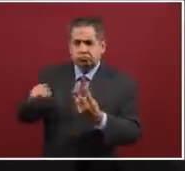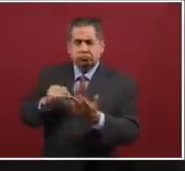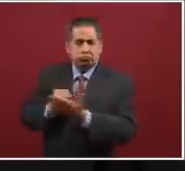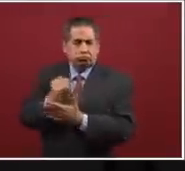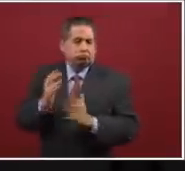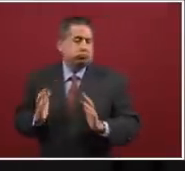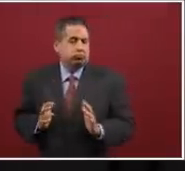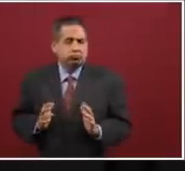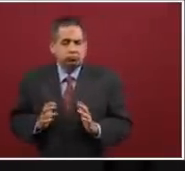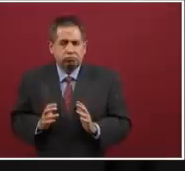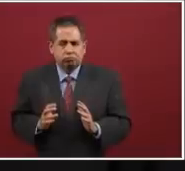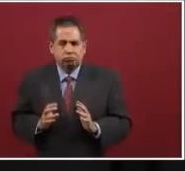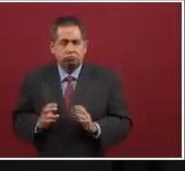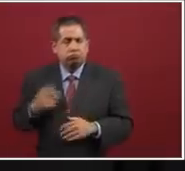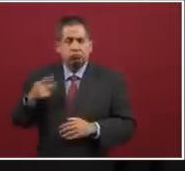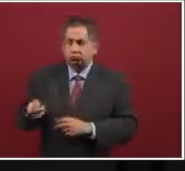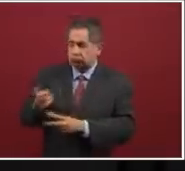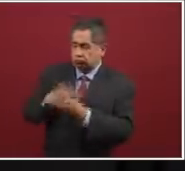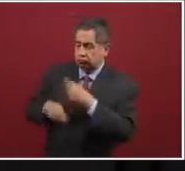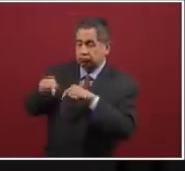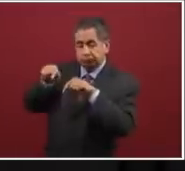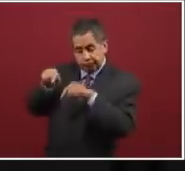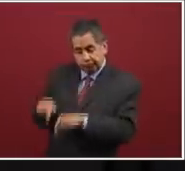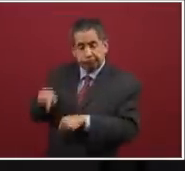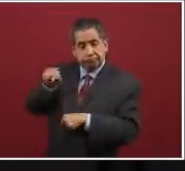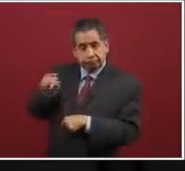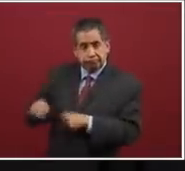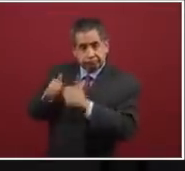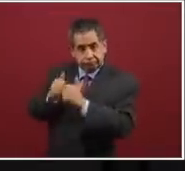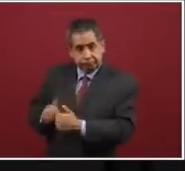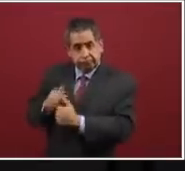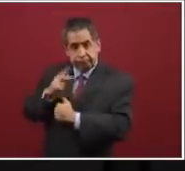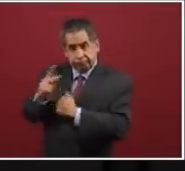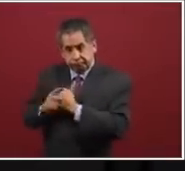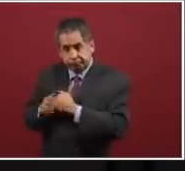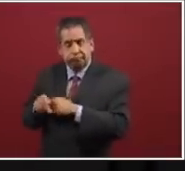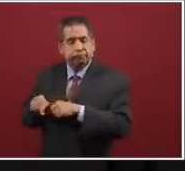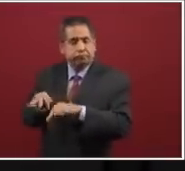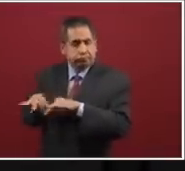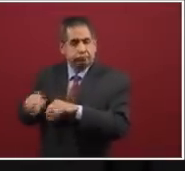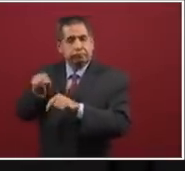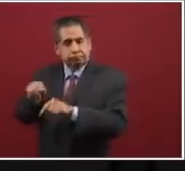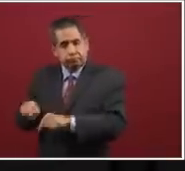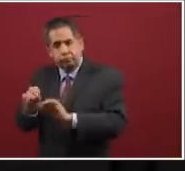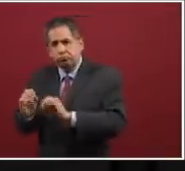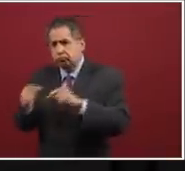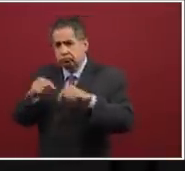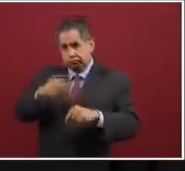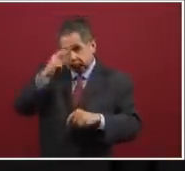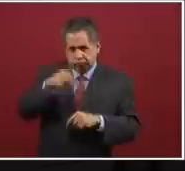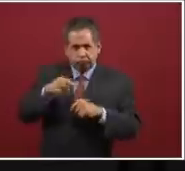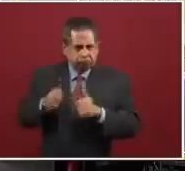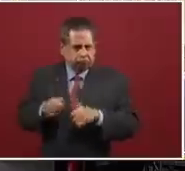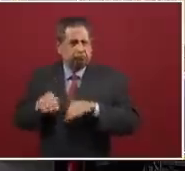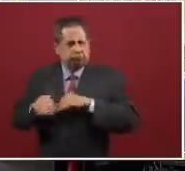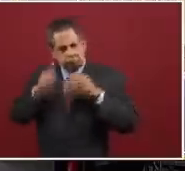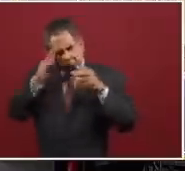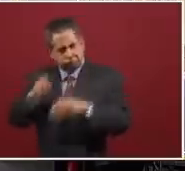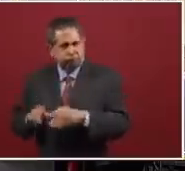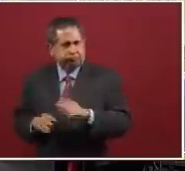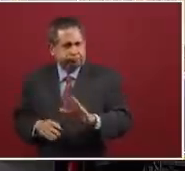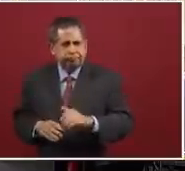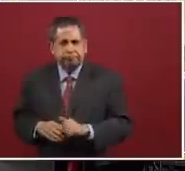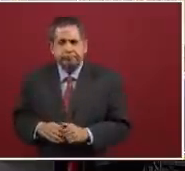en sus lugares de origen y en México, y en eso estamos trabajando